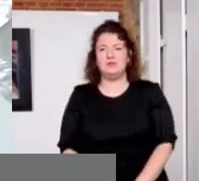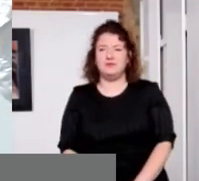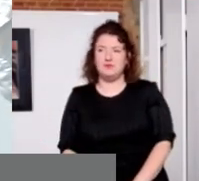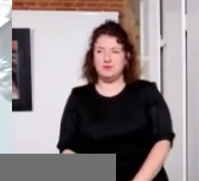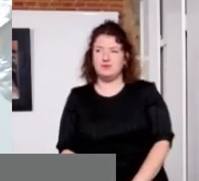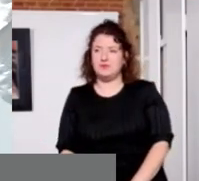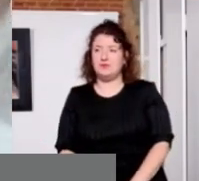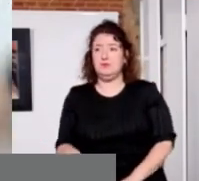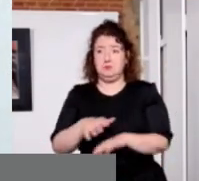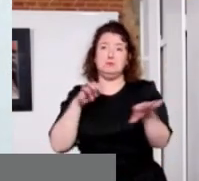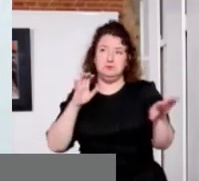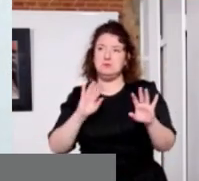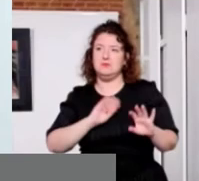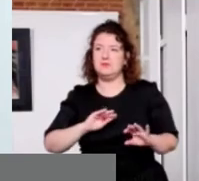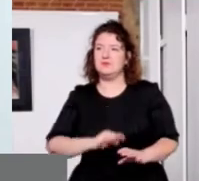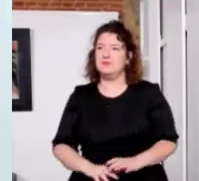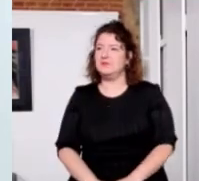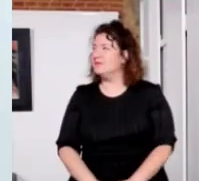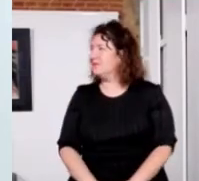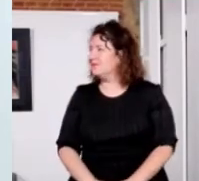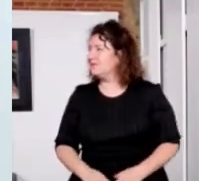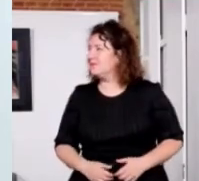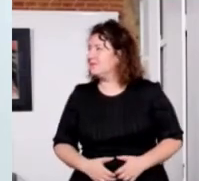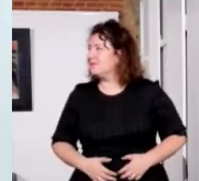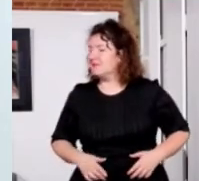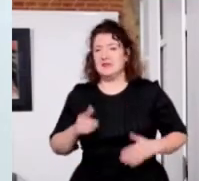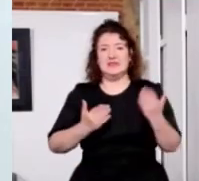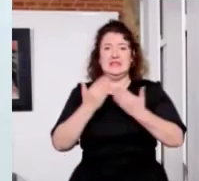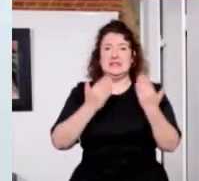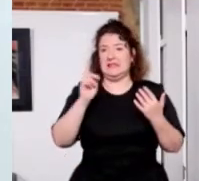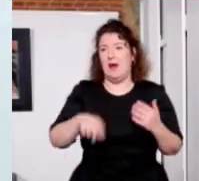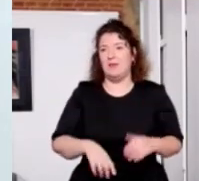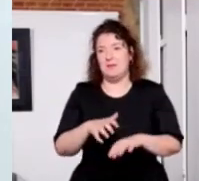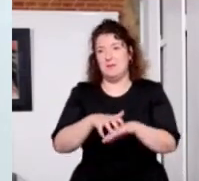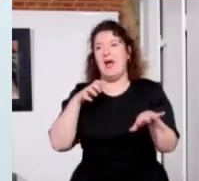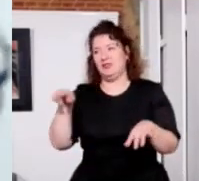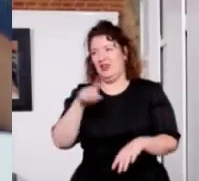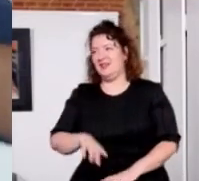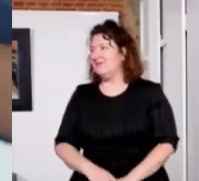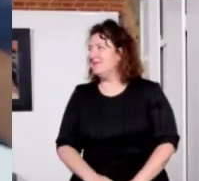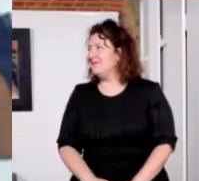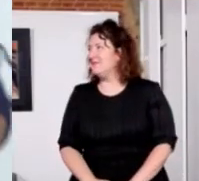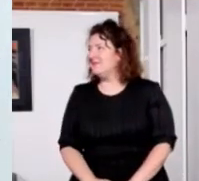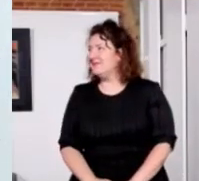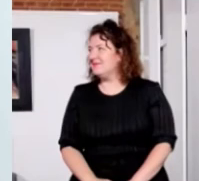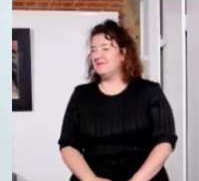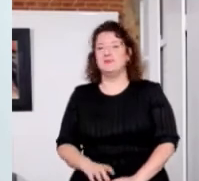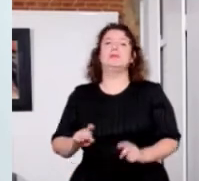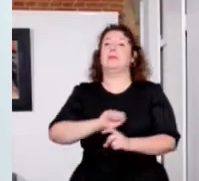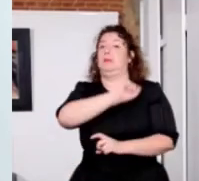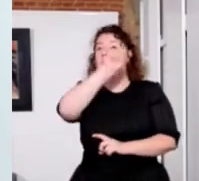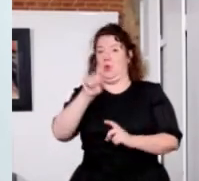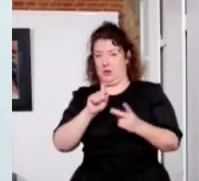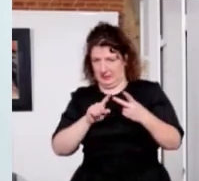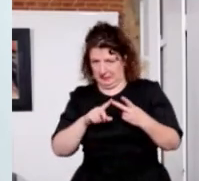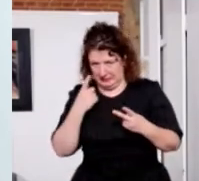La mayoría. Fantástico. Y me dicen también, desde el chat también, ¿eh? La mayoría. Vale, fantástico. La siguiente pregunta que quiero